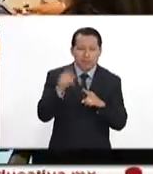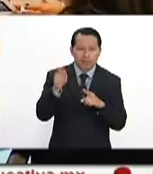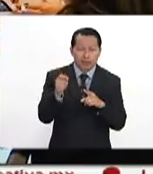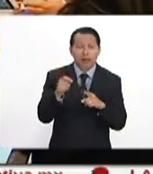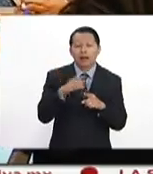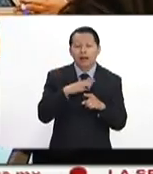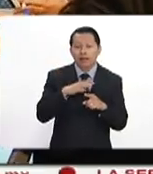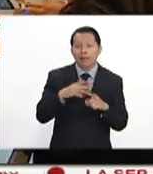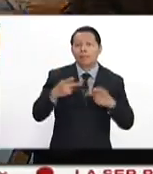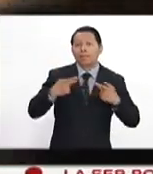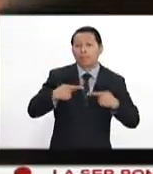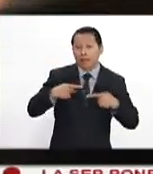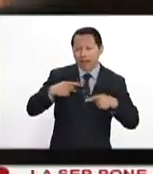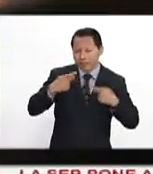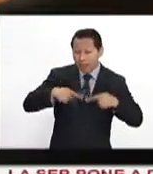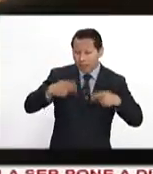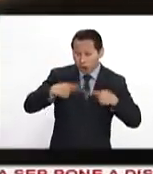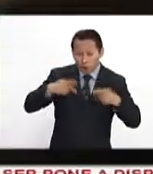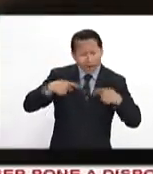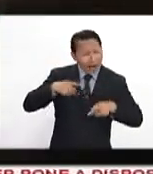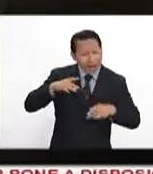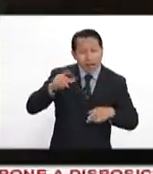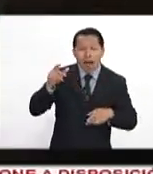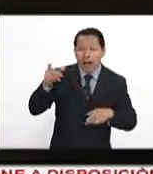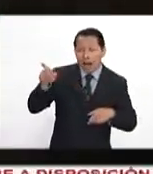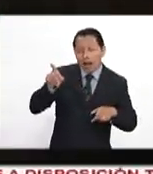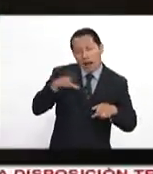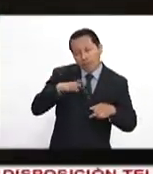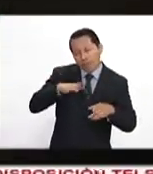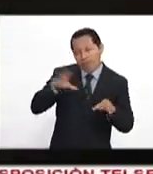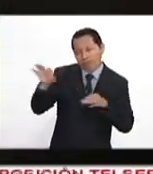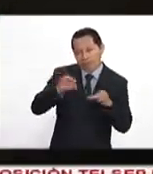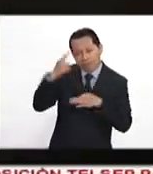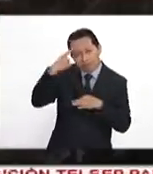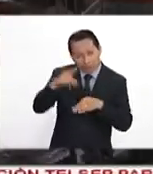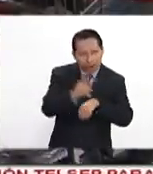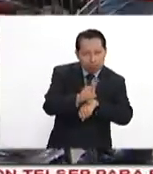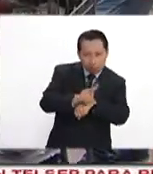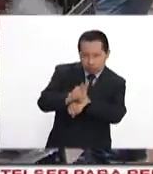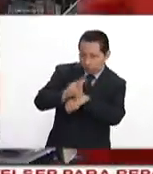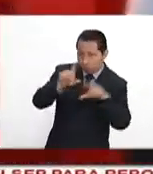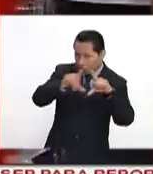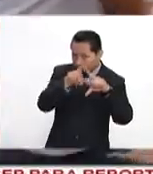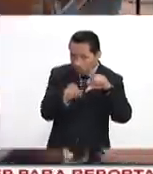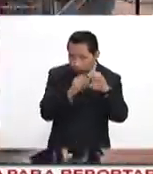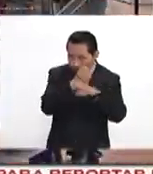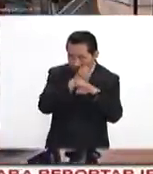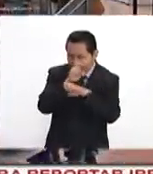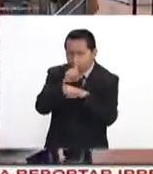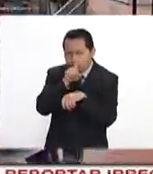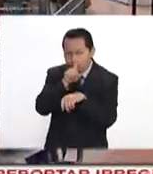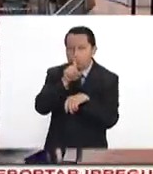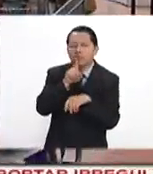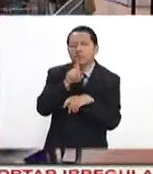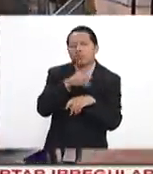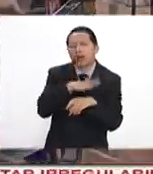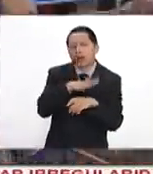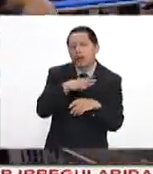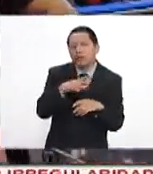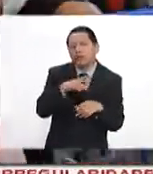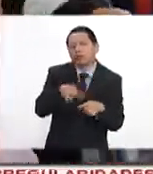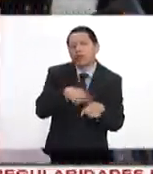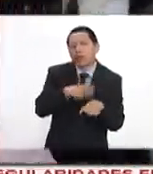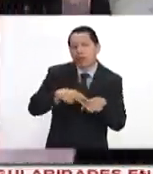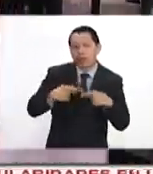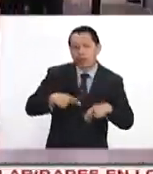de estar personal en todas las ciudades, en todos los estados del país, nosotros tenemos una red de personas, de usuarios comunes y